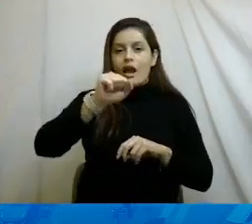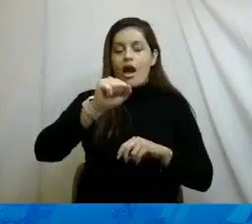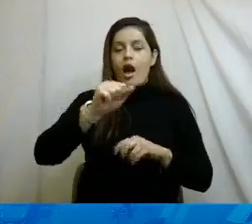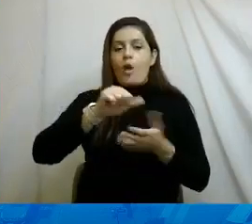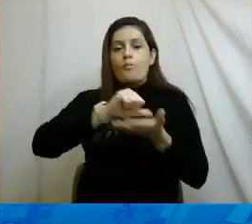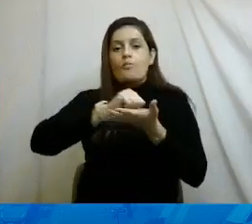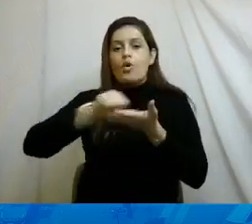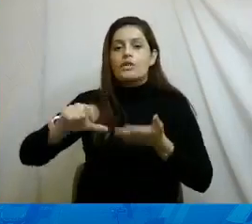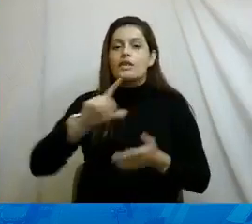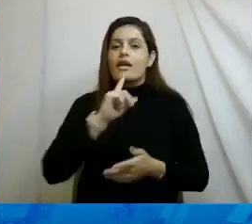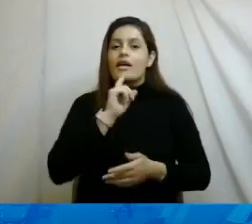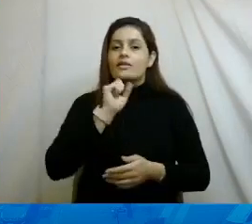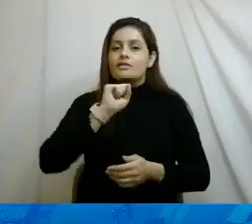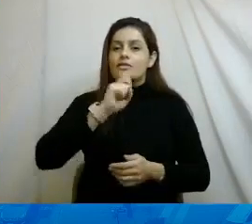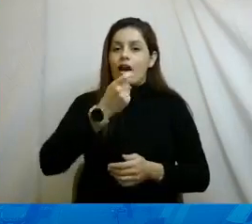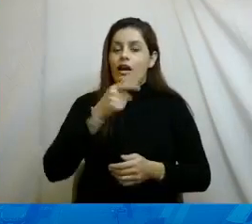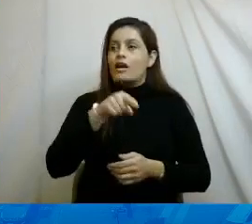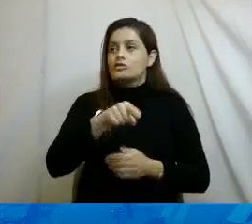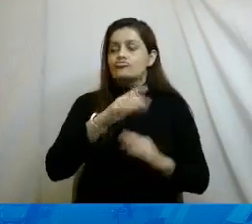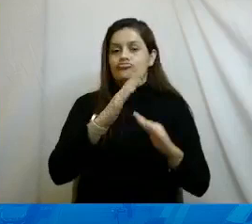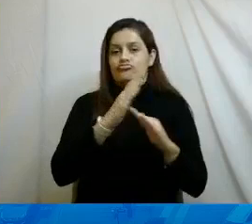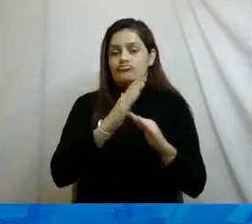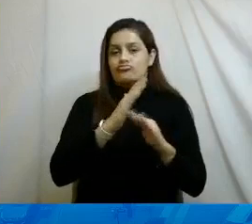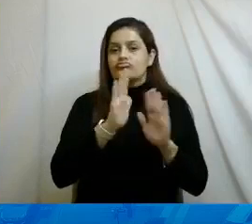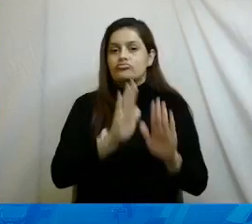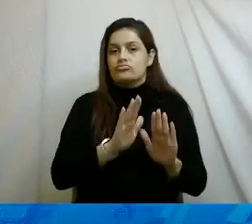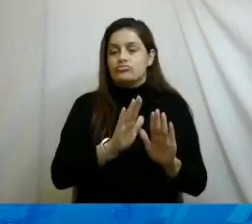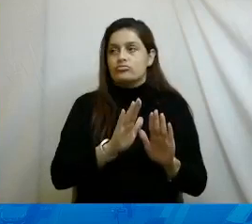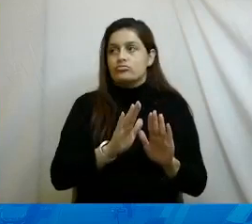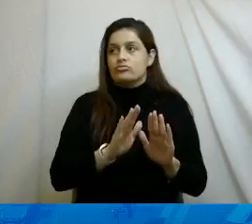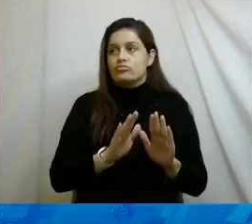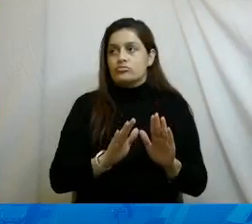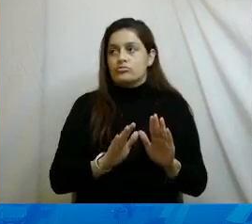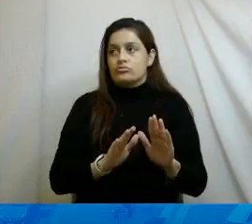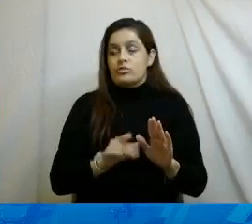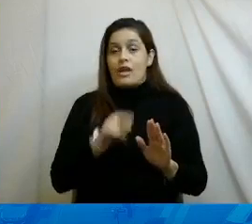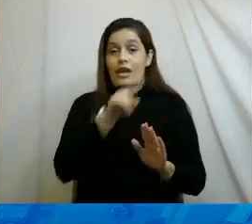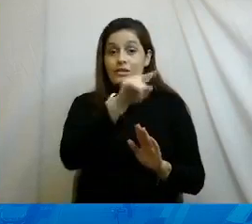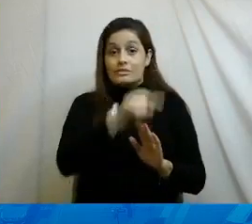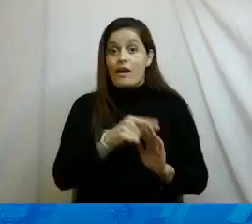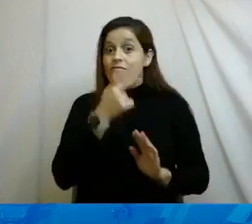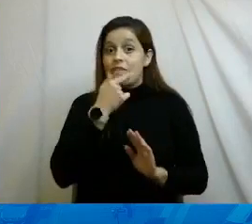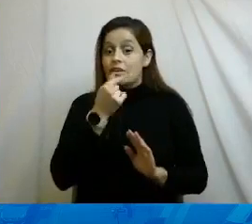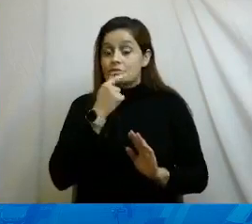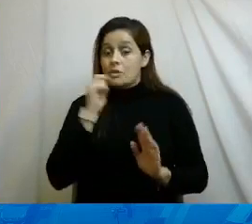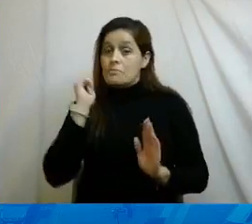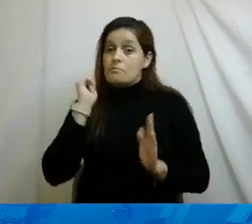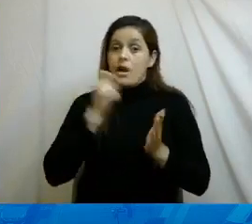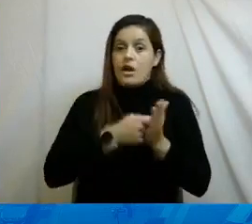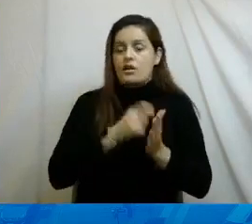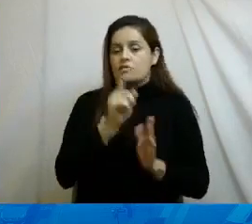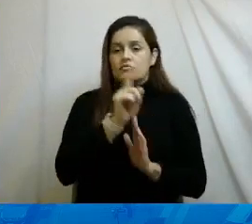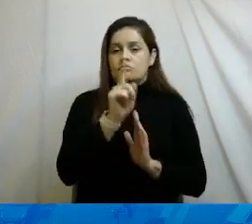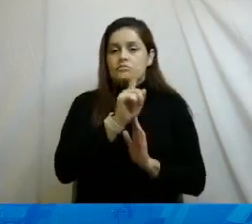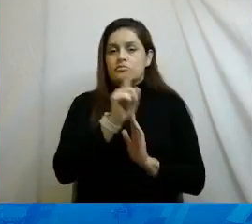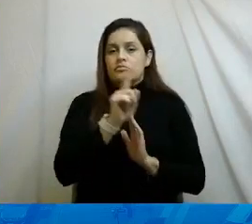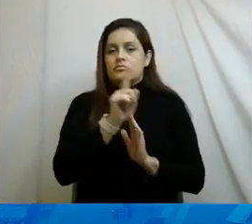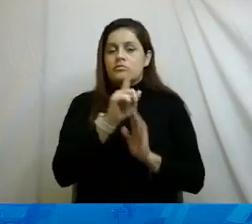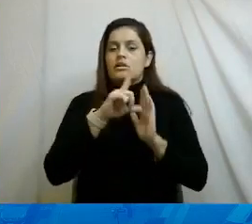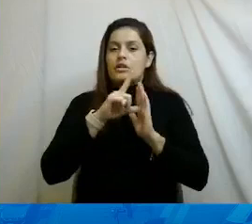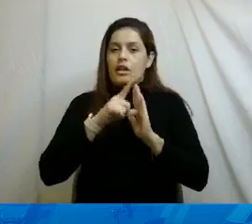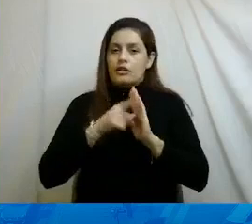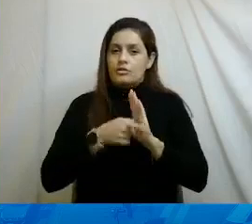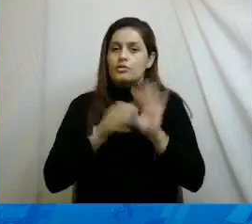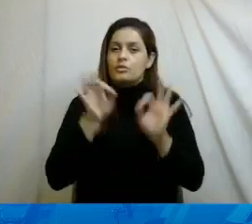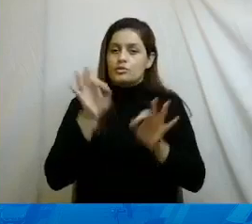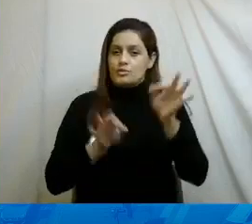investigación sumaria todavía y está en otro proceso. Entonces, no son deudas que son de fácil pago, dado que tienen estas complejidades administrativas.